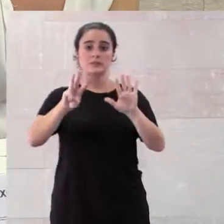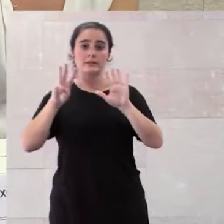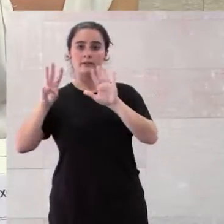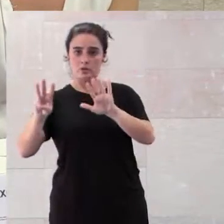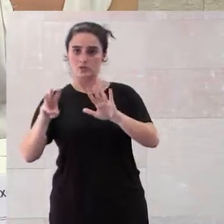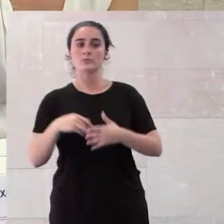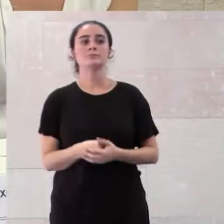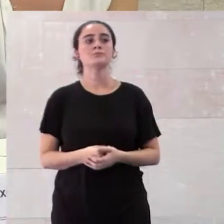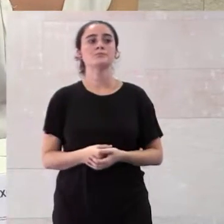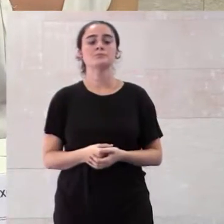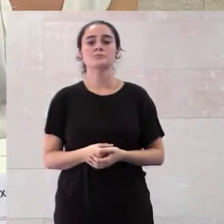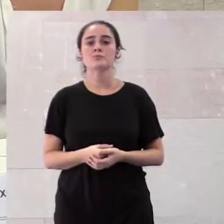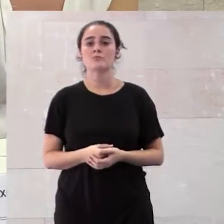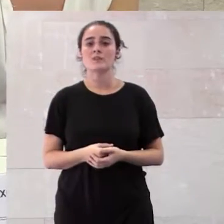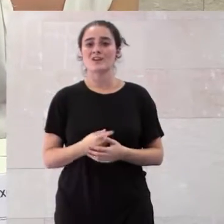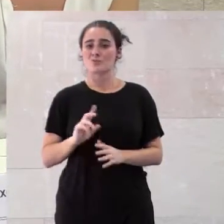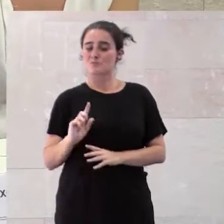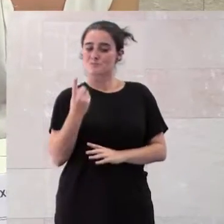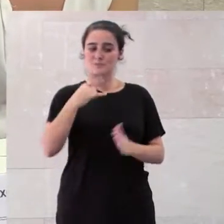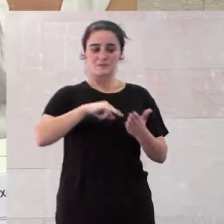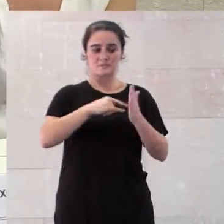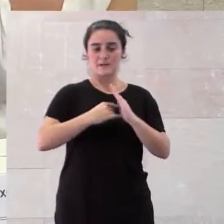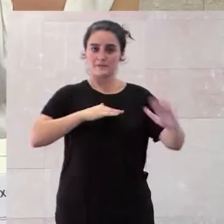1988 y el primer plan de acción positiva en